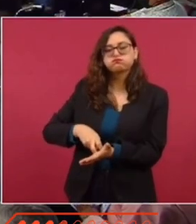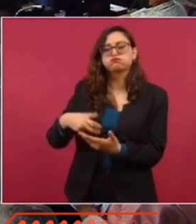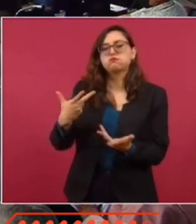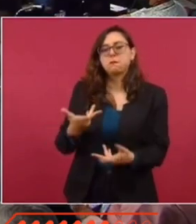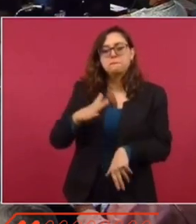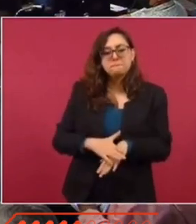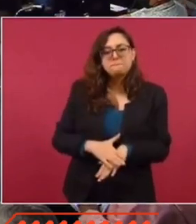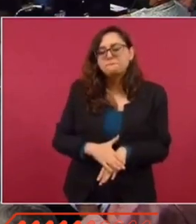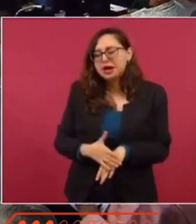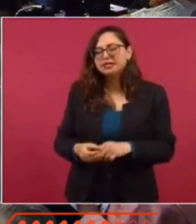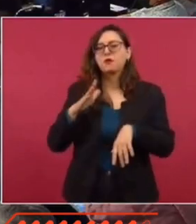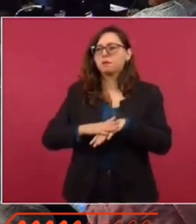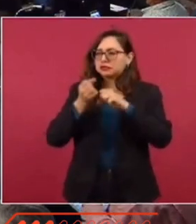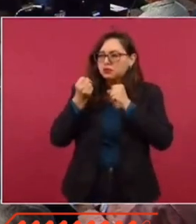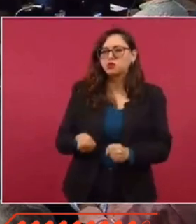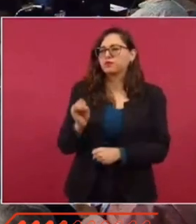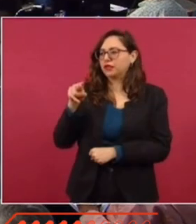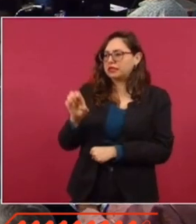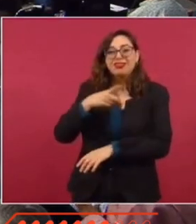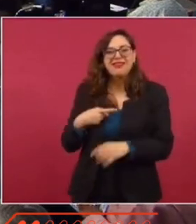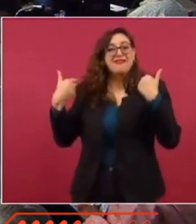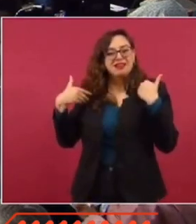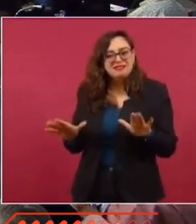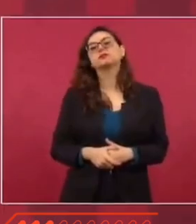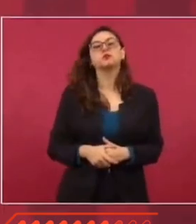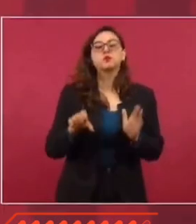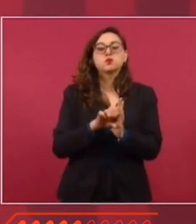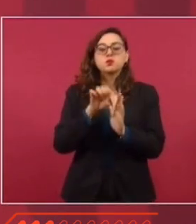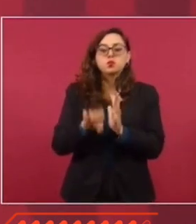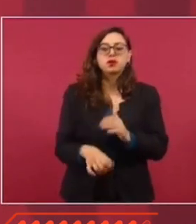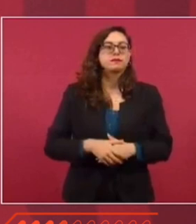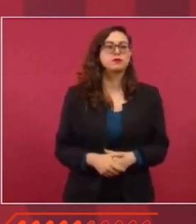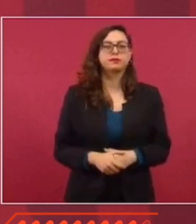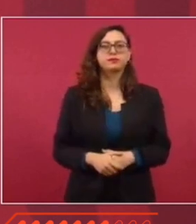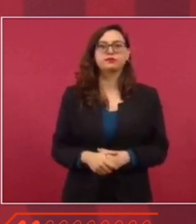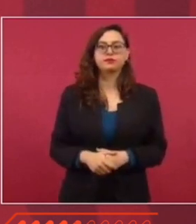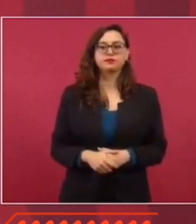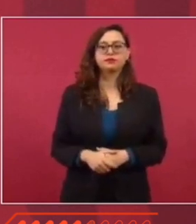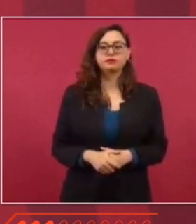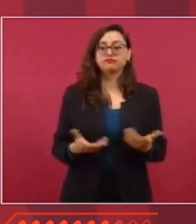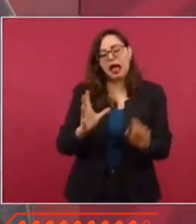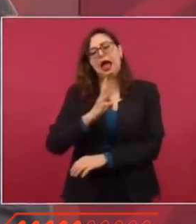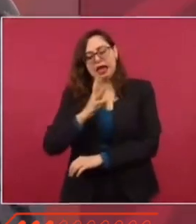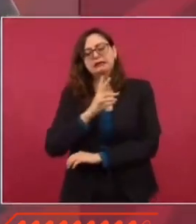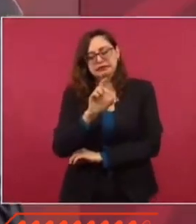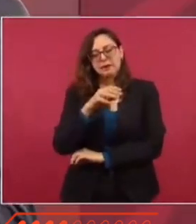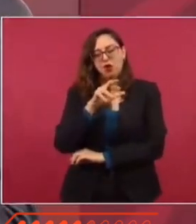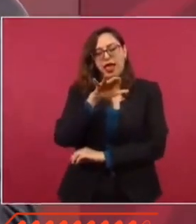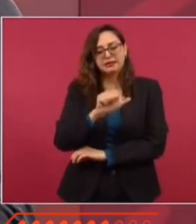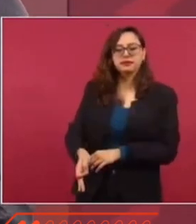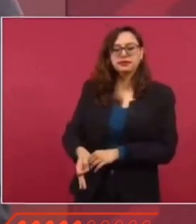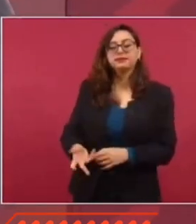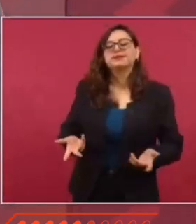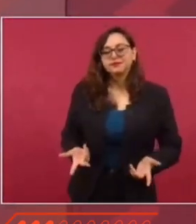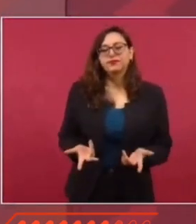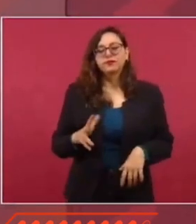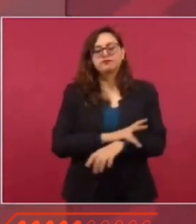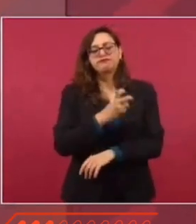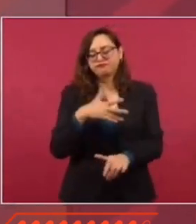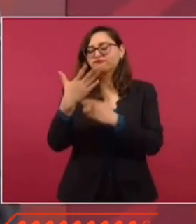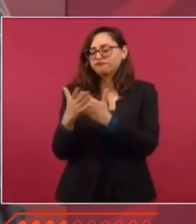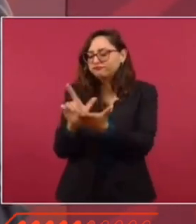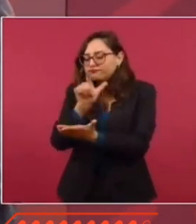permita reafirmar principios establecidos en la propia Constitución. Por ejemplo, el que no se compren los votos. Entonces, vamos a buscar la forma de que no